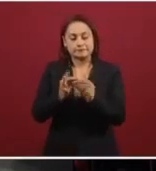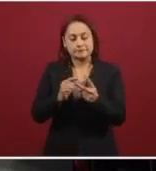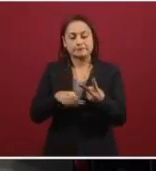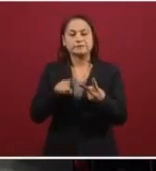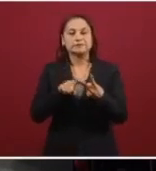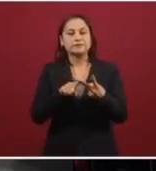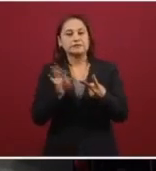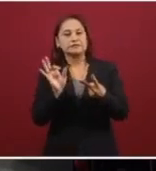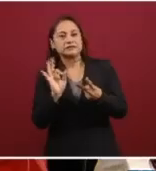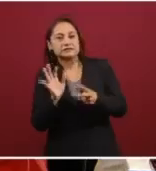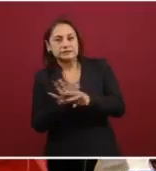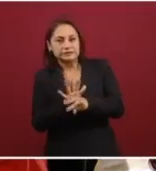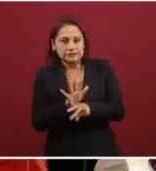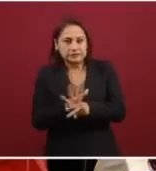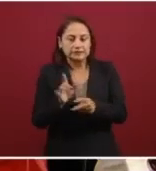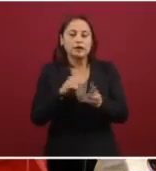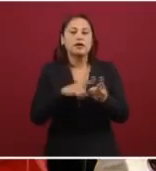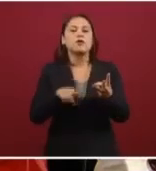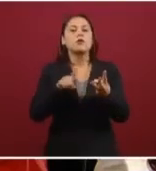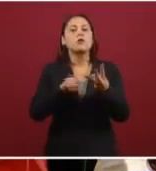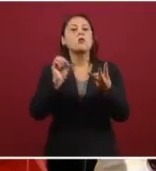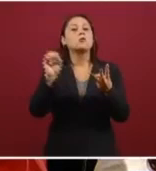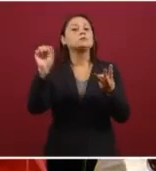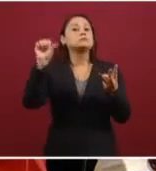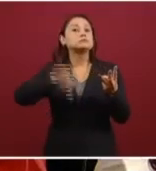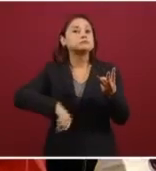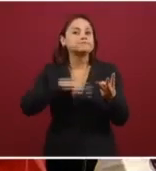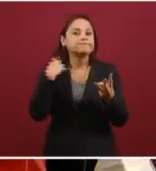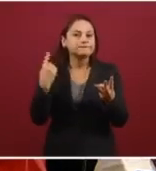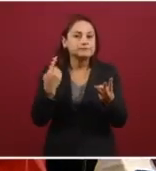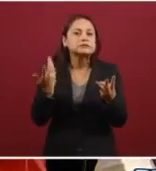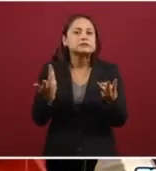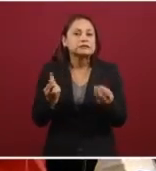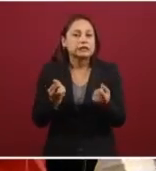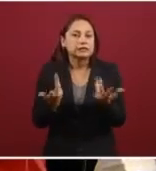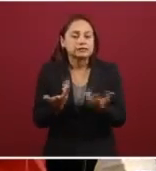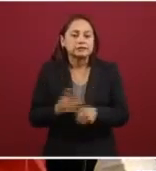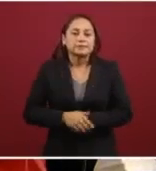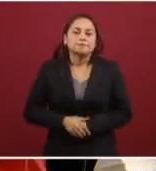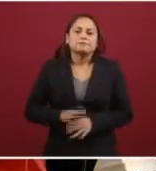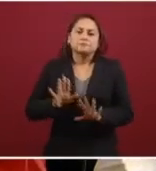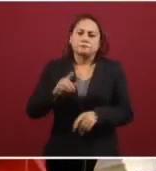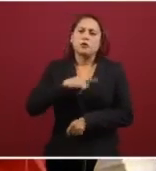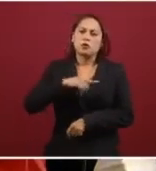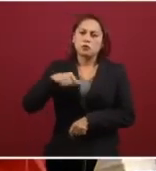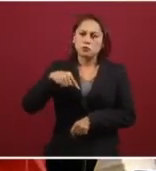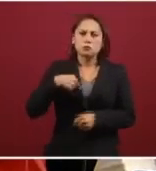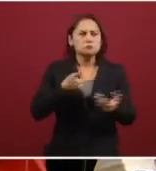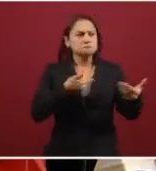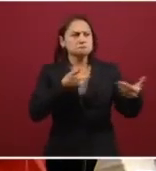breve. Vamos muy bien en la relación con el gobierno de Estados Unidos.